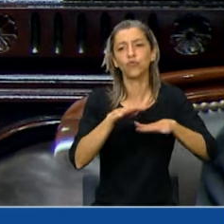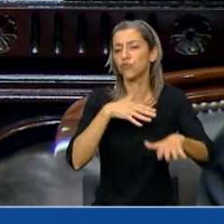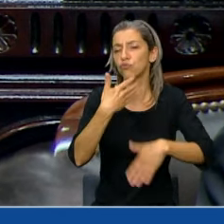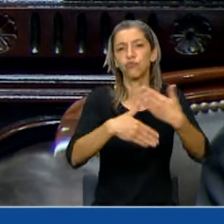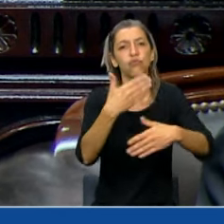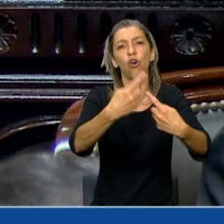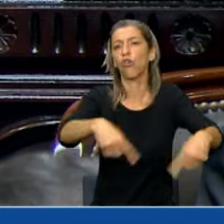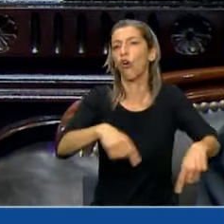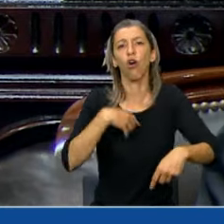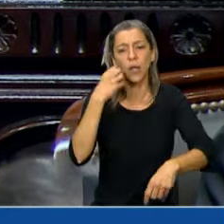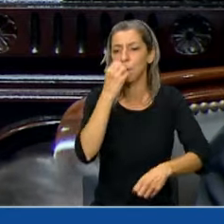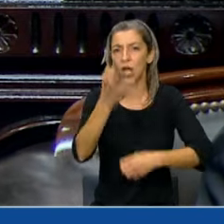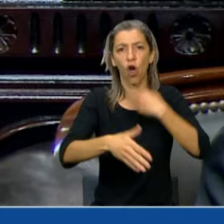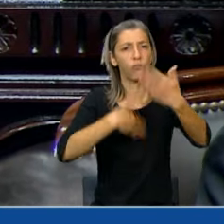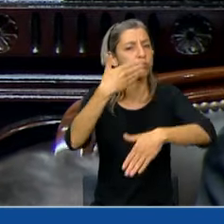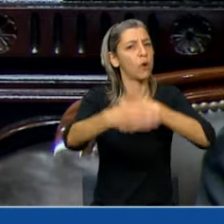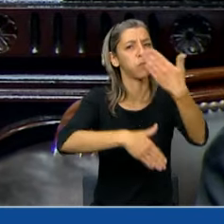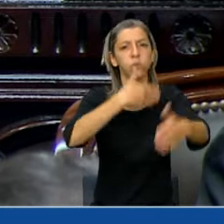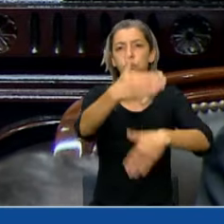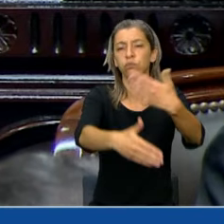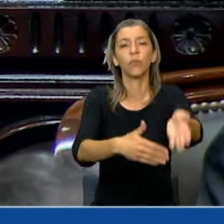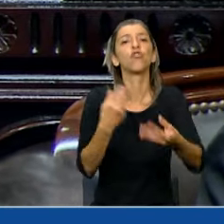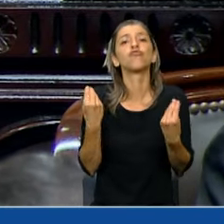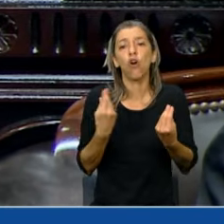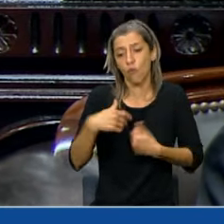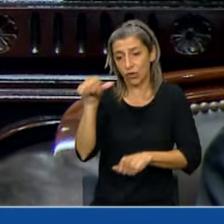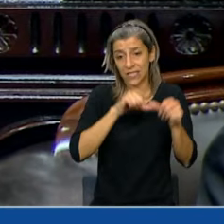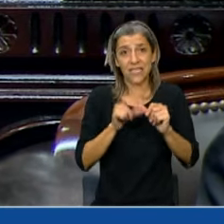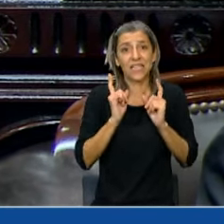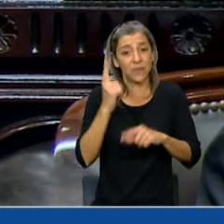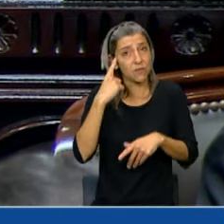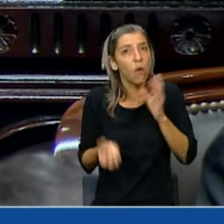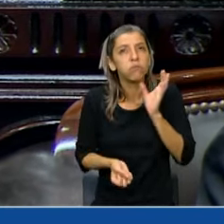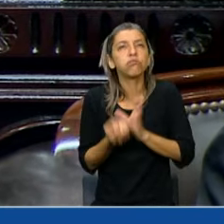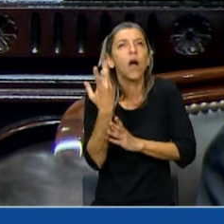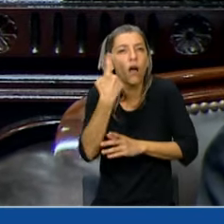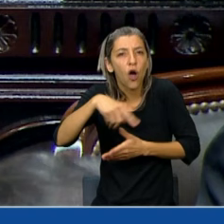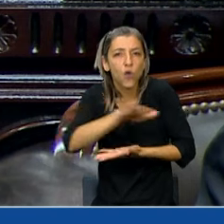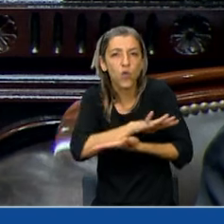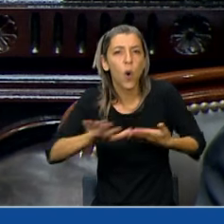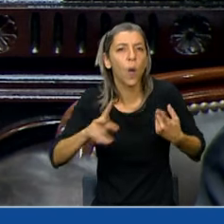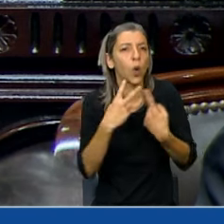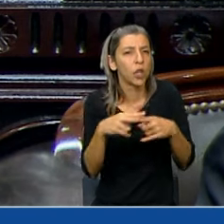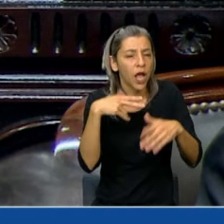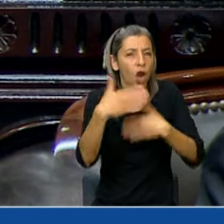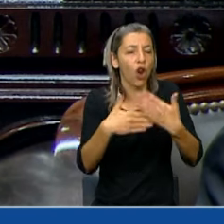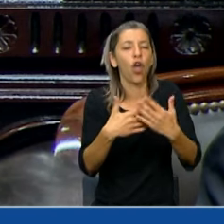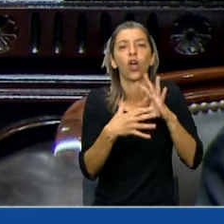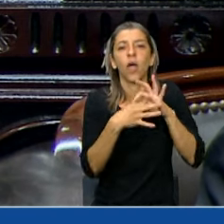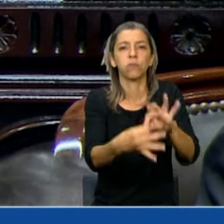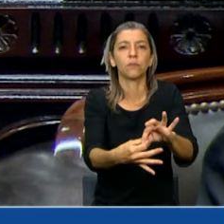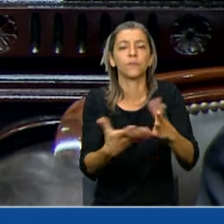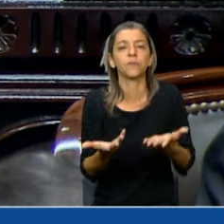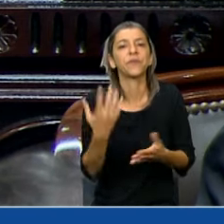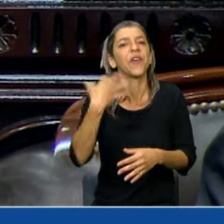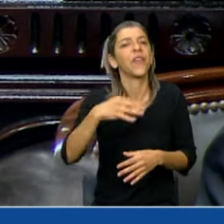valor y Esto se logra laz a través de la innovación de la ciencia y la tecnología que deben impregnar en